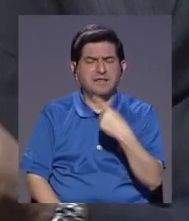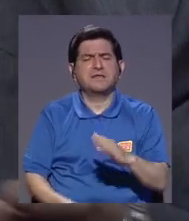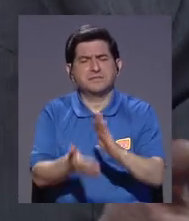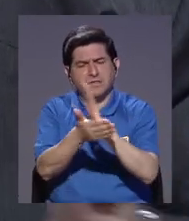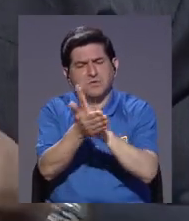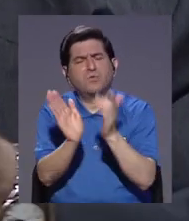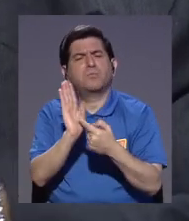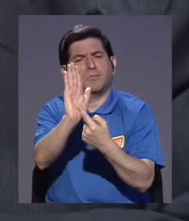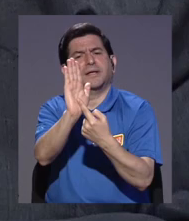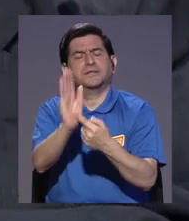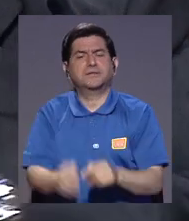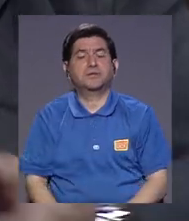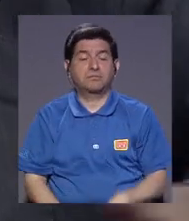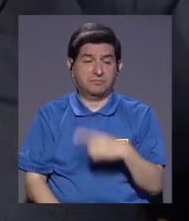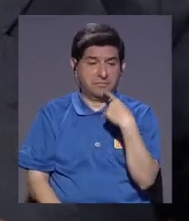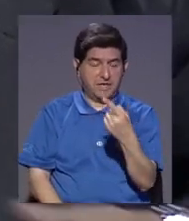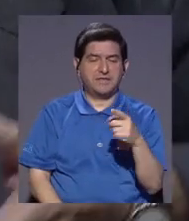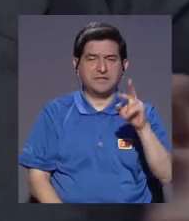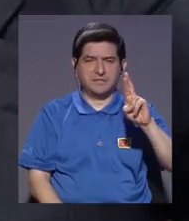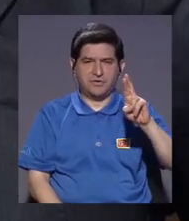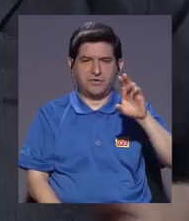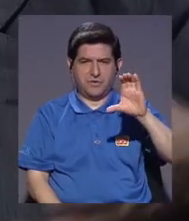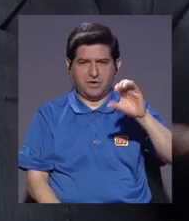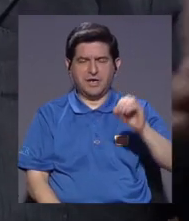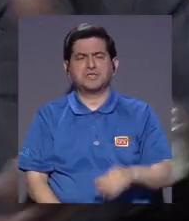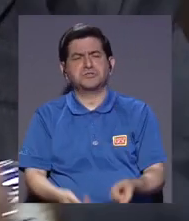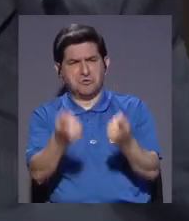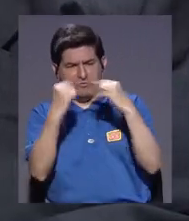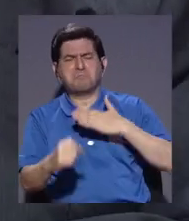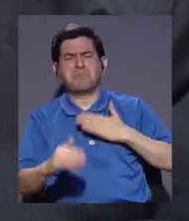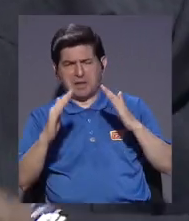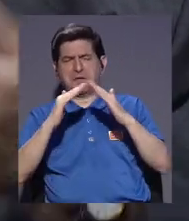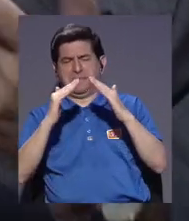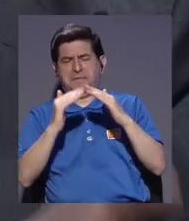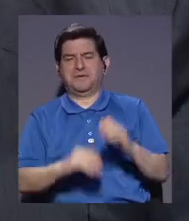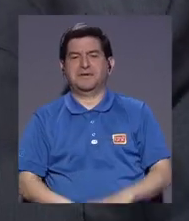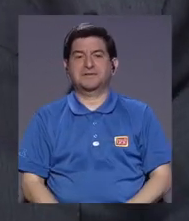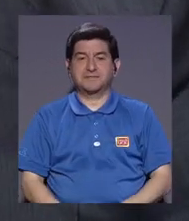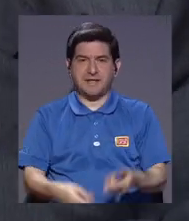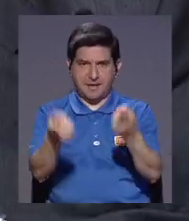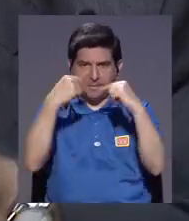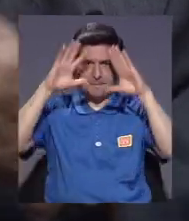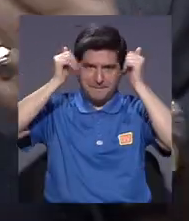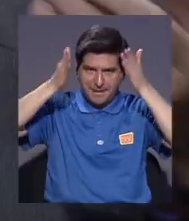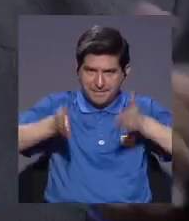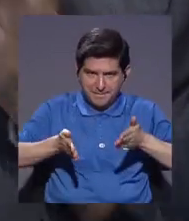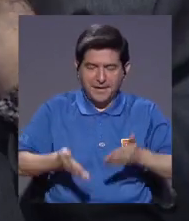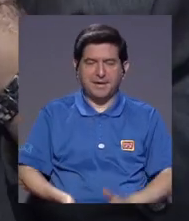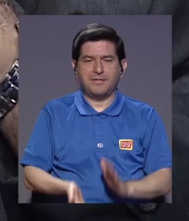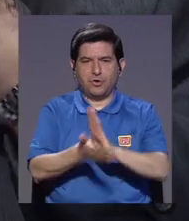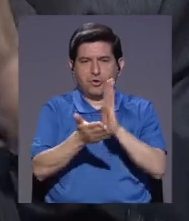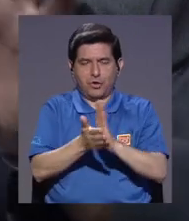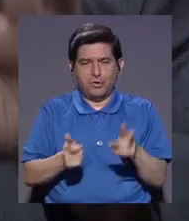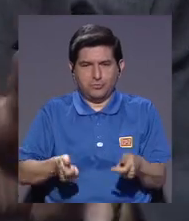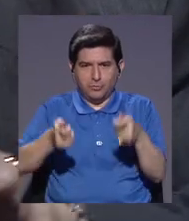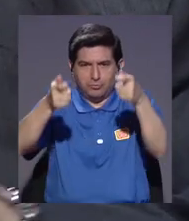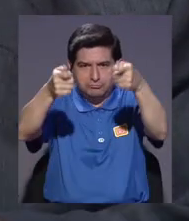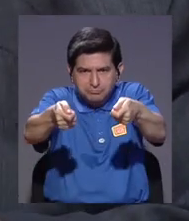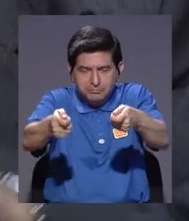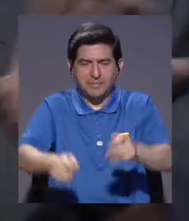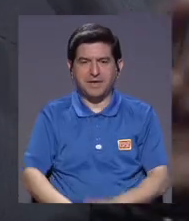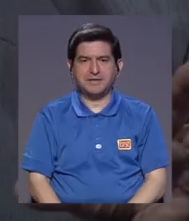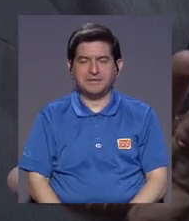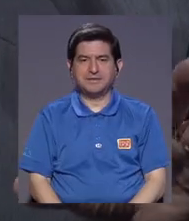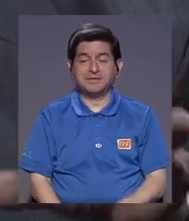dice a don rodrigo pérez venga a mi casa si vivimos total muy cerca del embajador llega entrega el telefax este